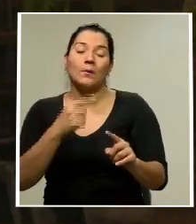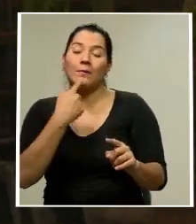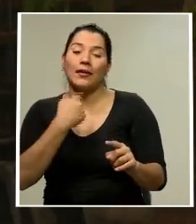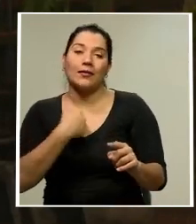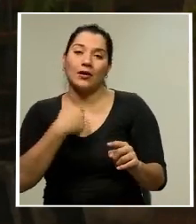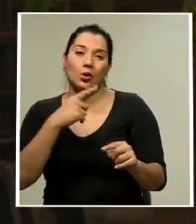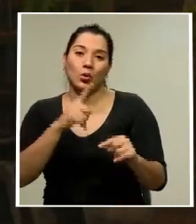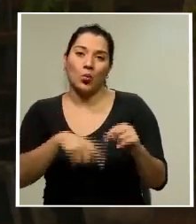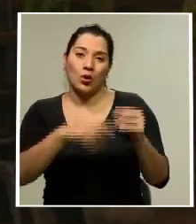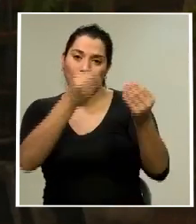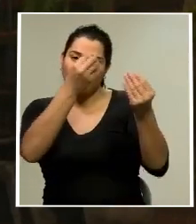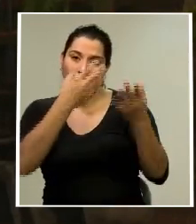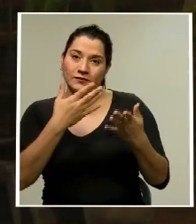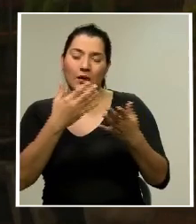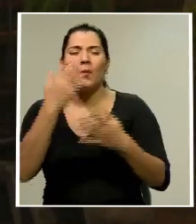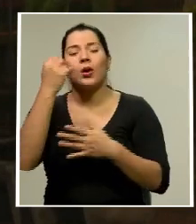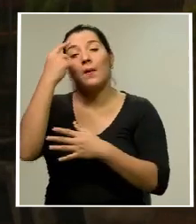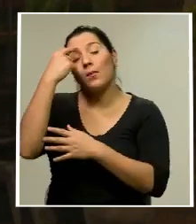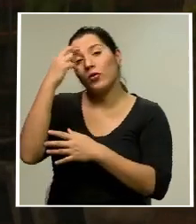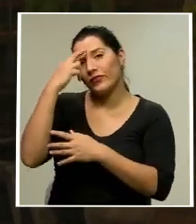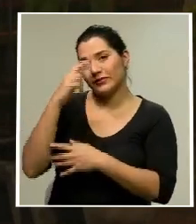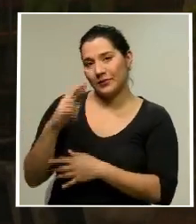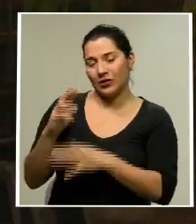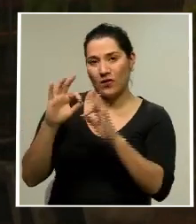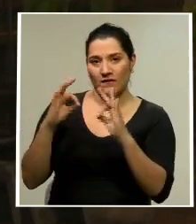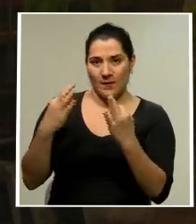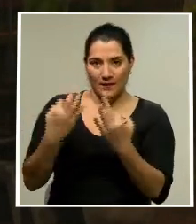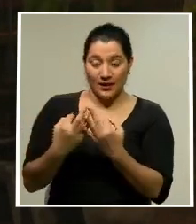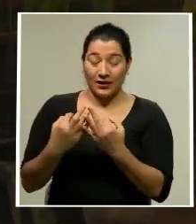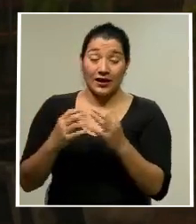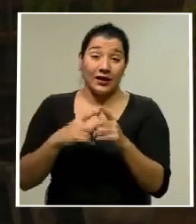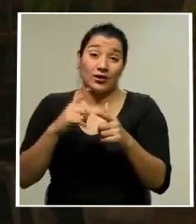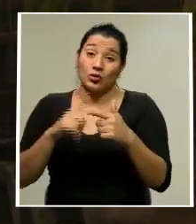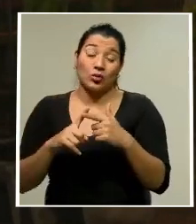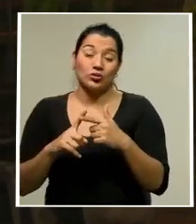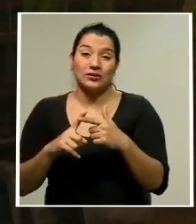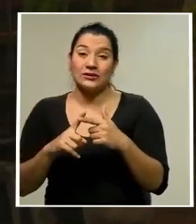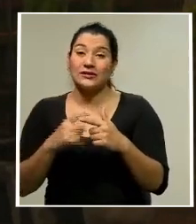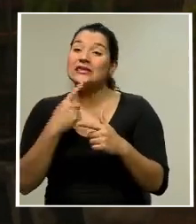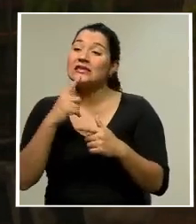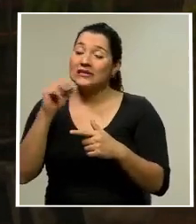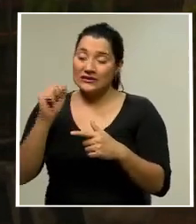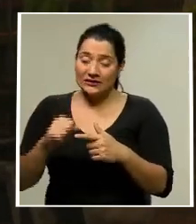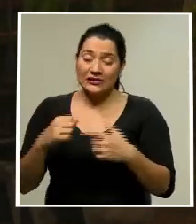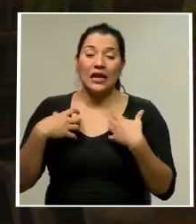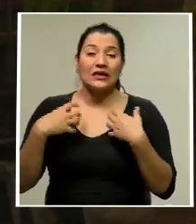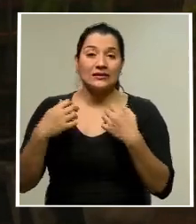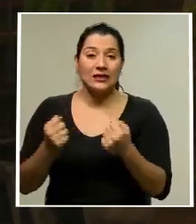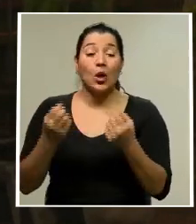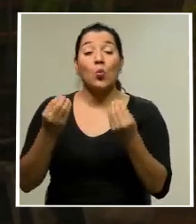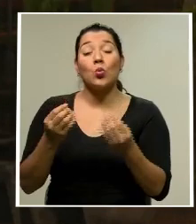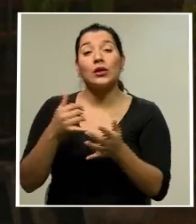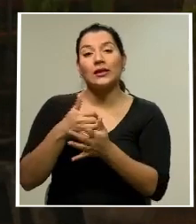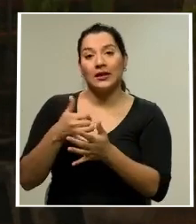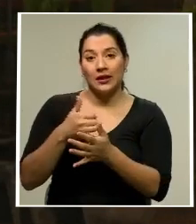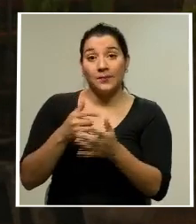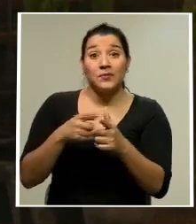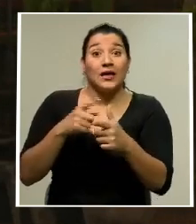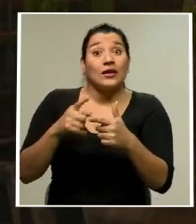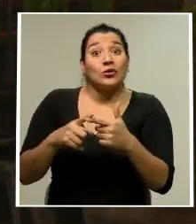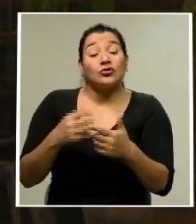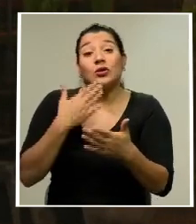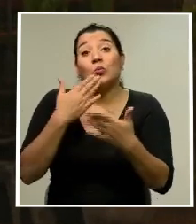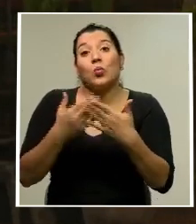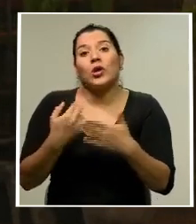por el respeto a la familia y simplemente que se encontraba bastante delicado don Rodolfo, así que bueno,